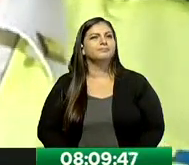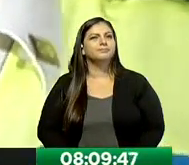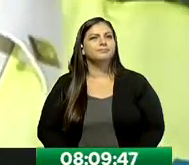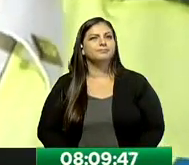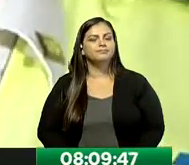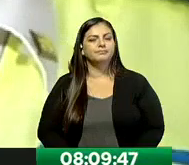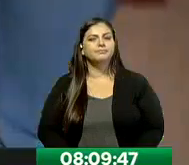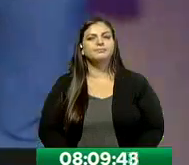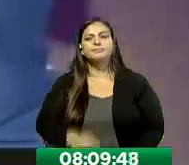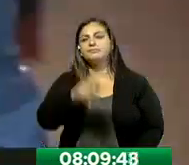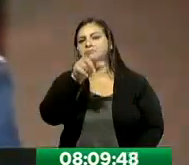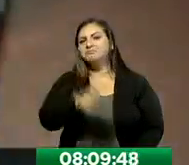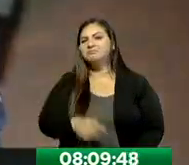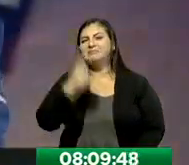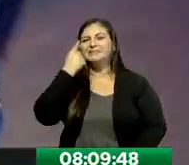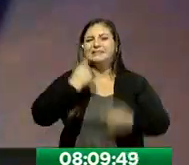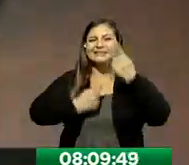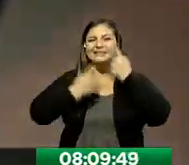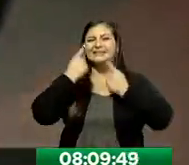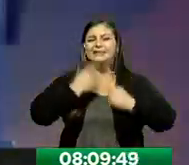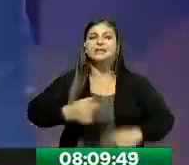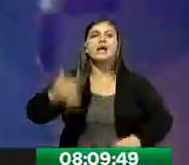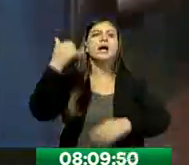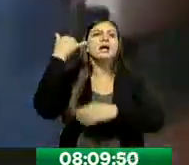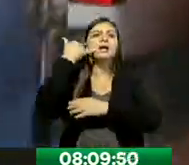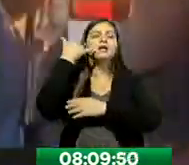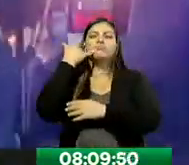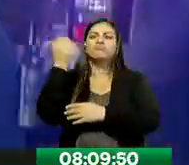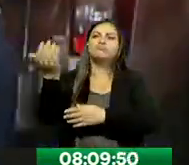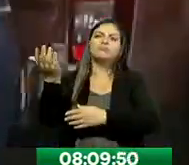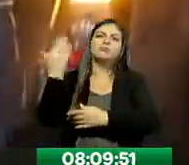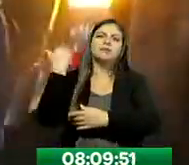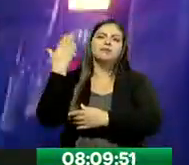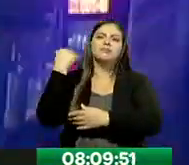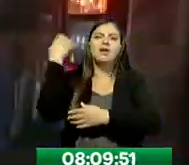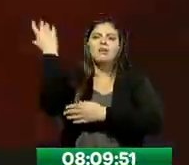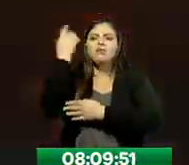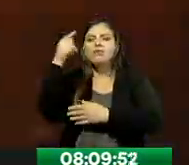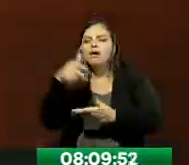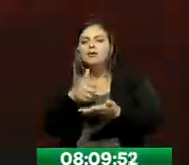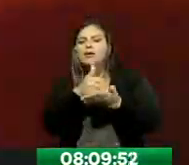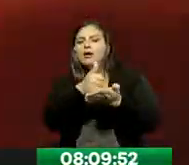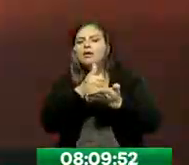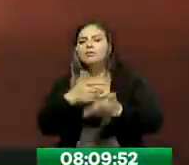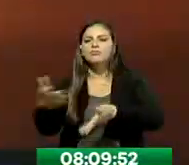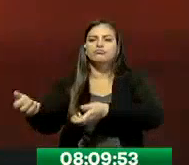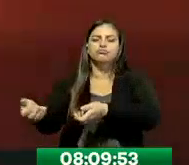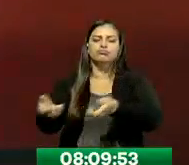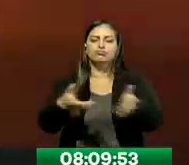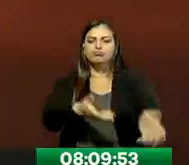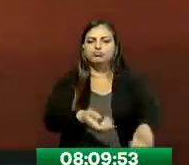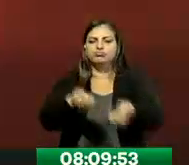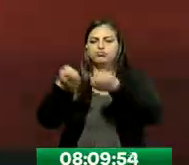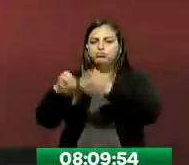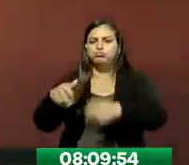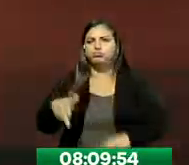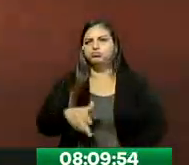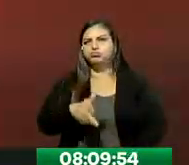llevaba a una casa asistencial. Ambos percances se produjeron aparentemente por exceso de